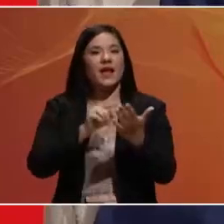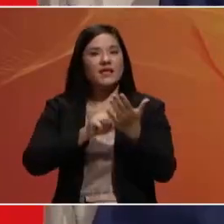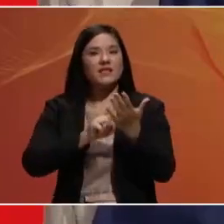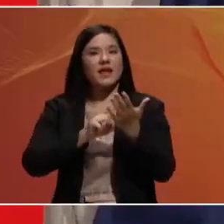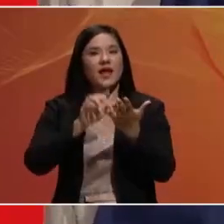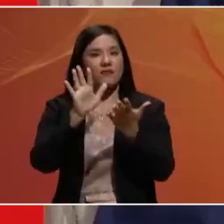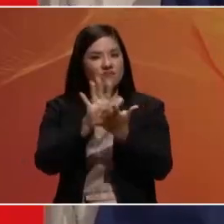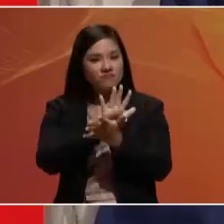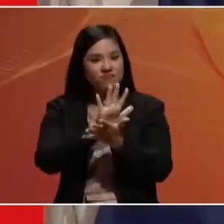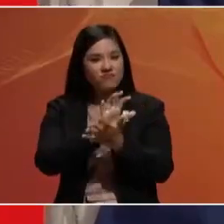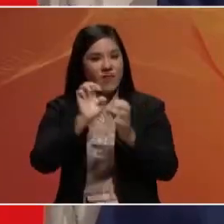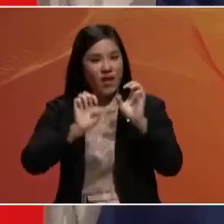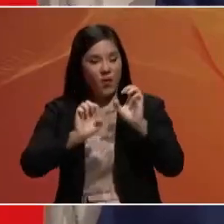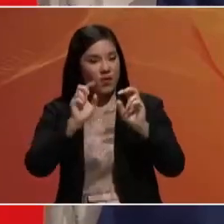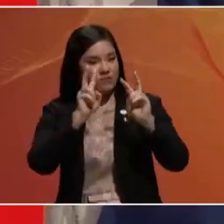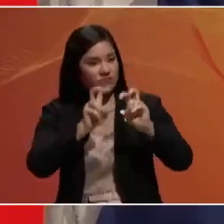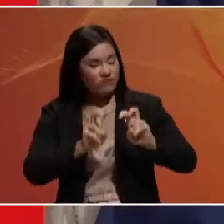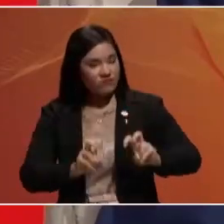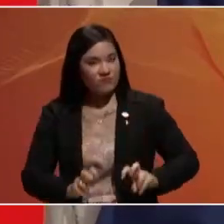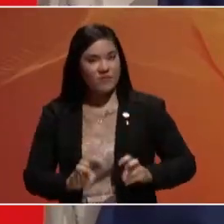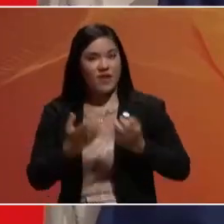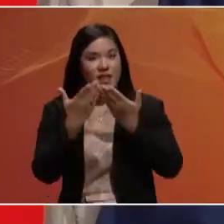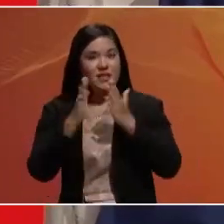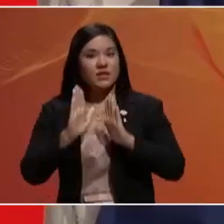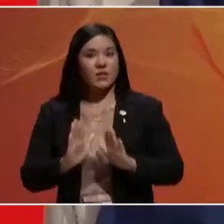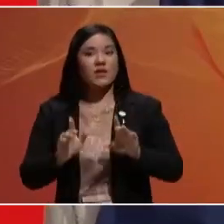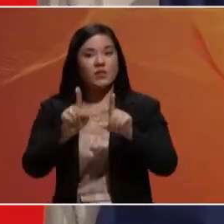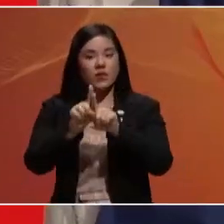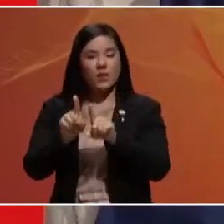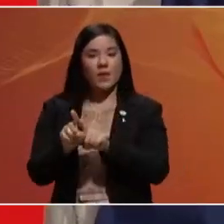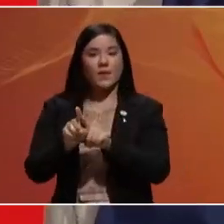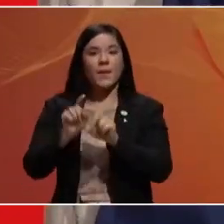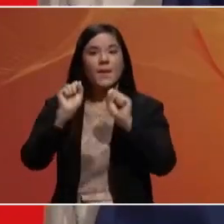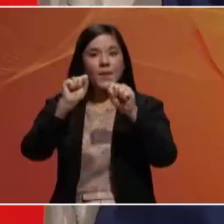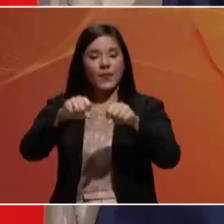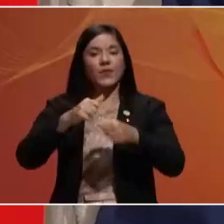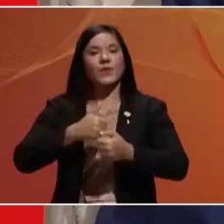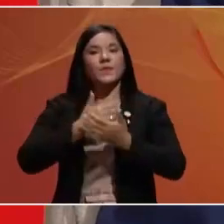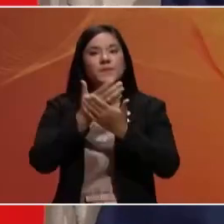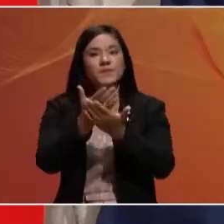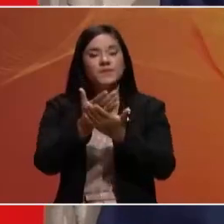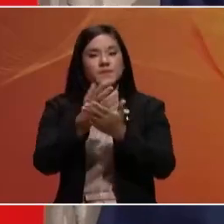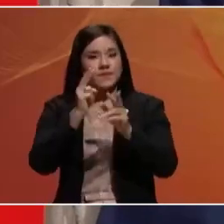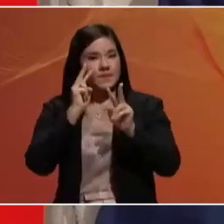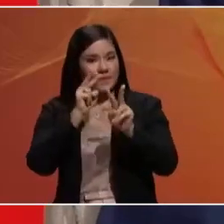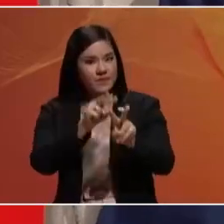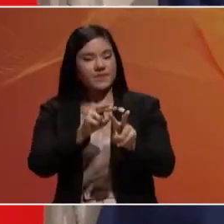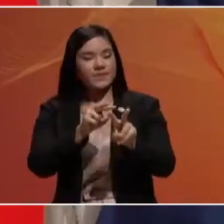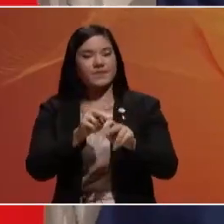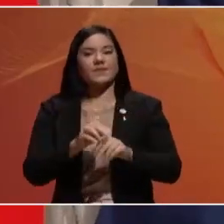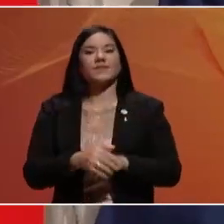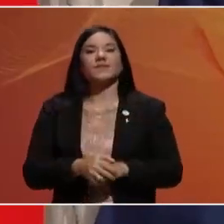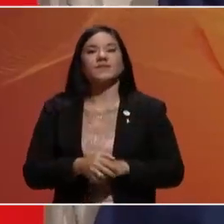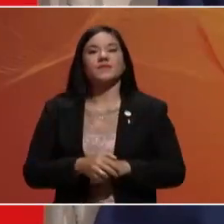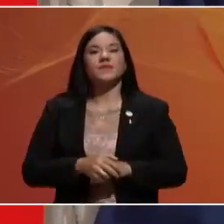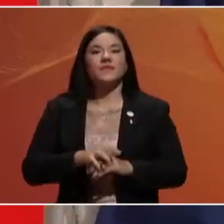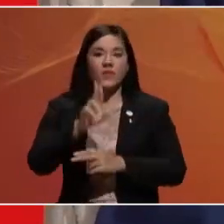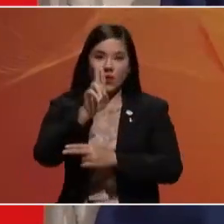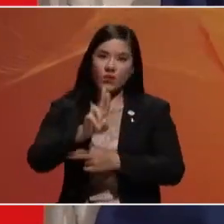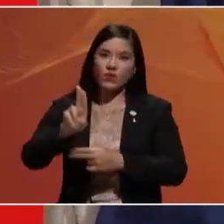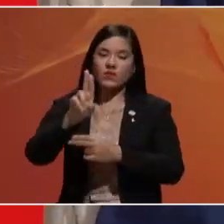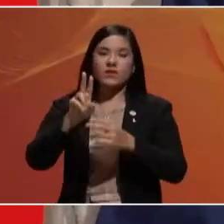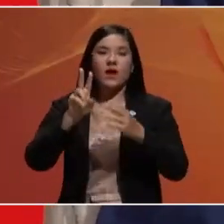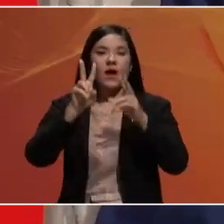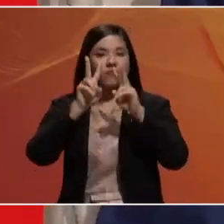encuestas de los usuarios de los servicios. Sí. Podemos también utilizar el método de la observación. Podemos utilizar